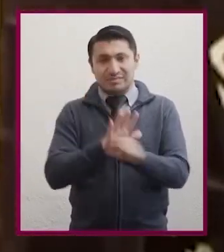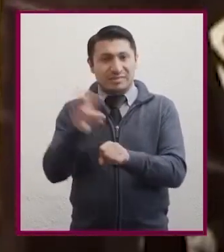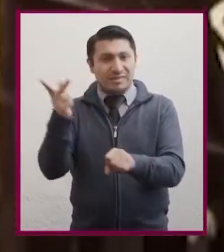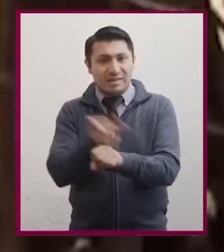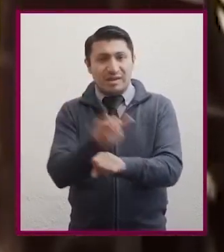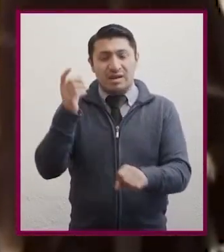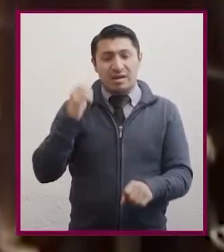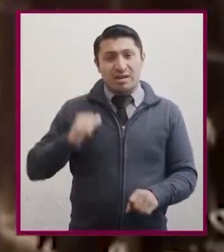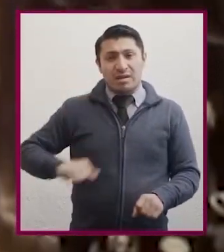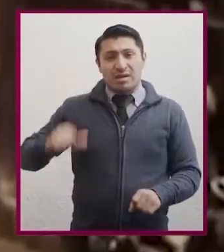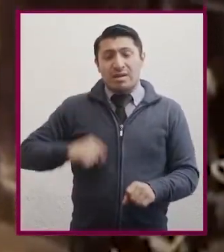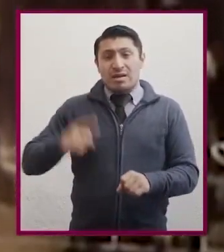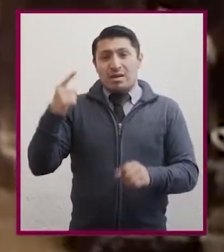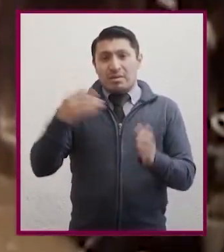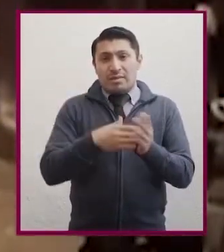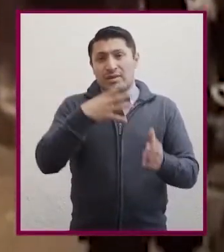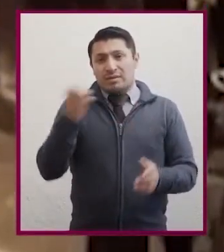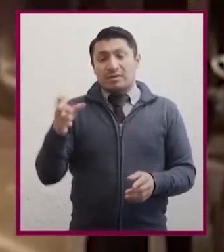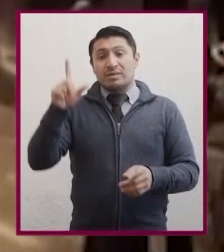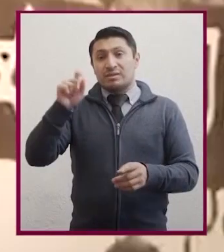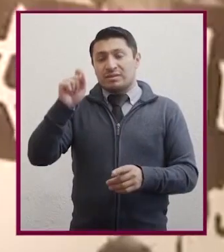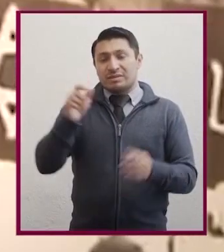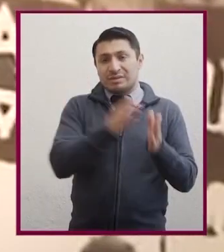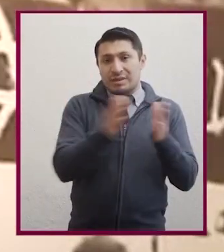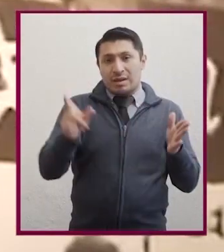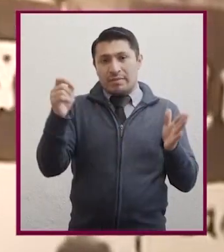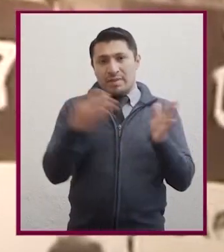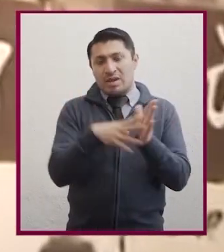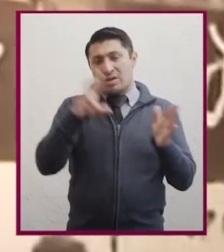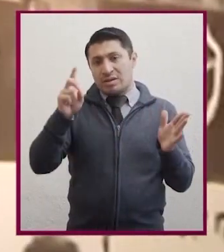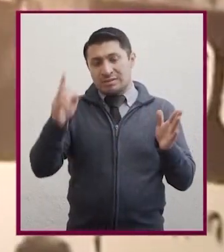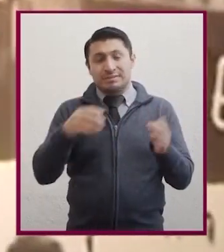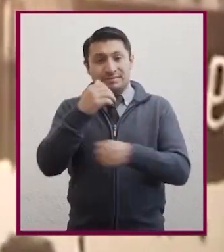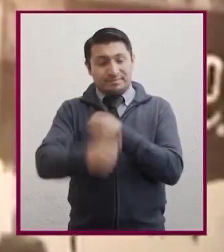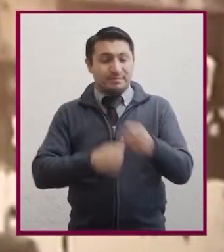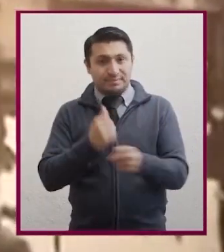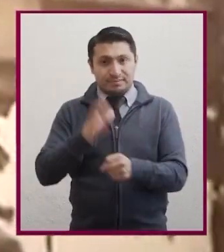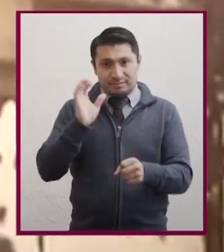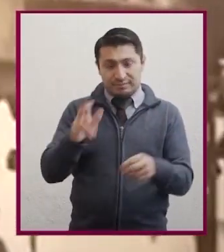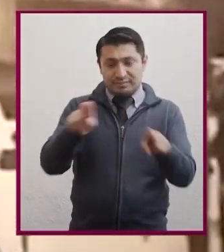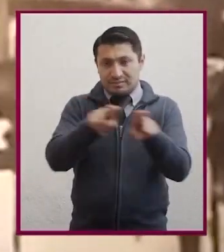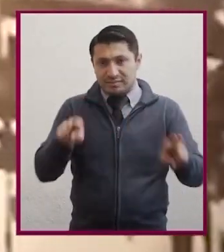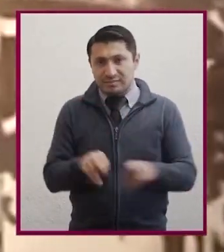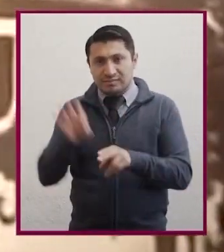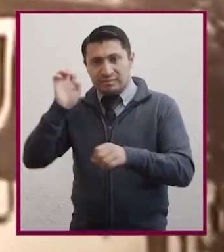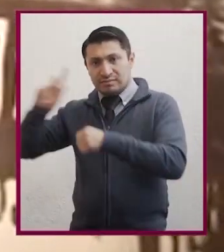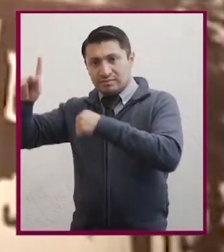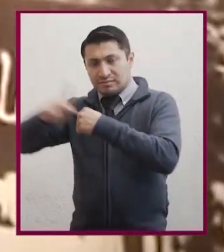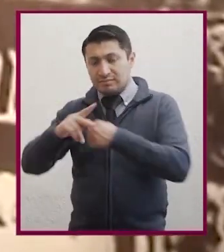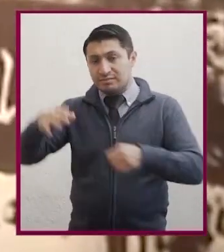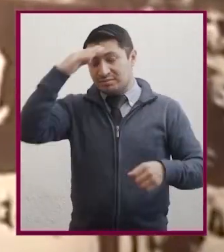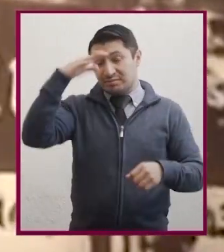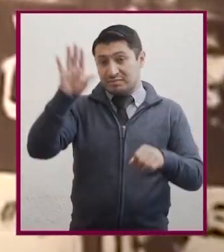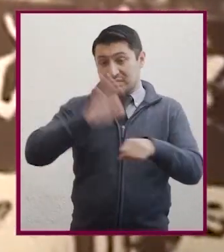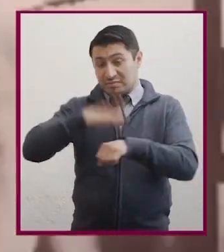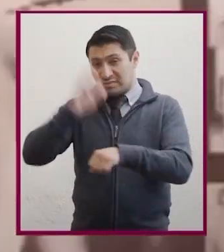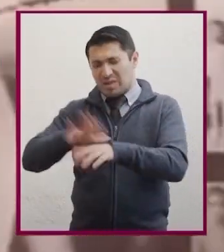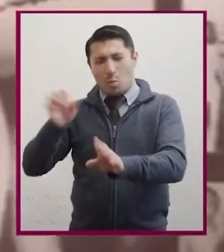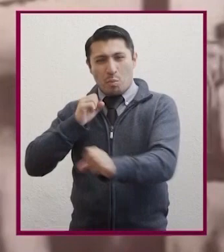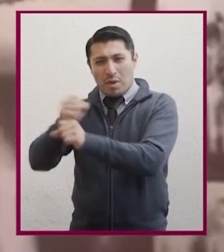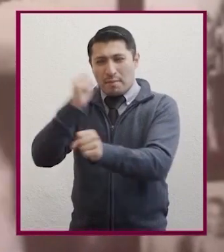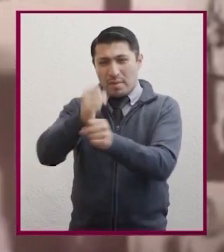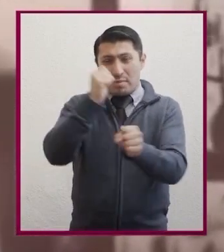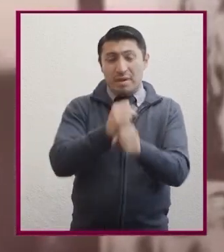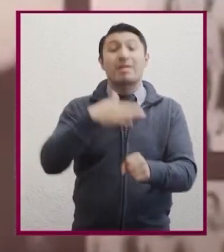ocurrido en los años 1920 y 1930, cuando los nacionalismos europeos más violentos, especialmente